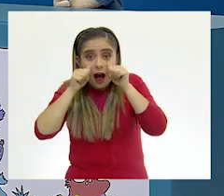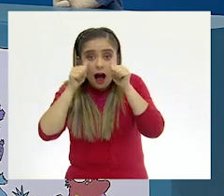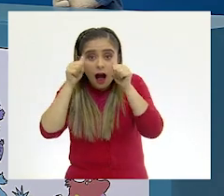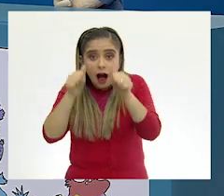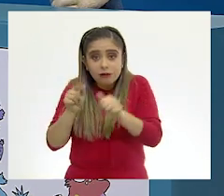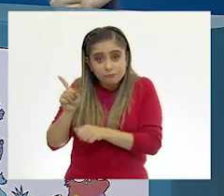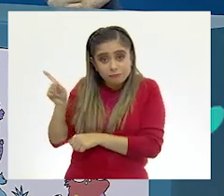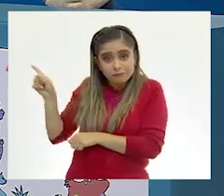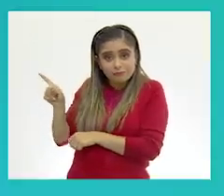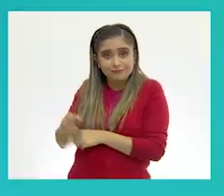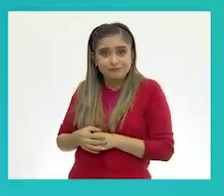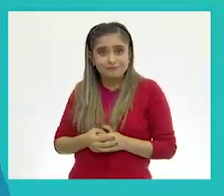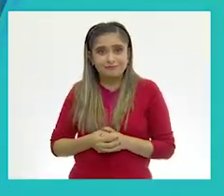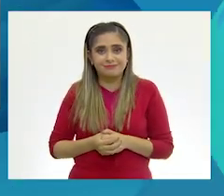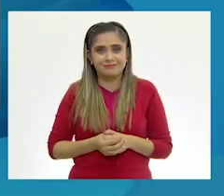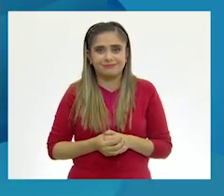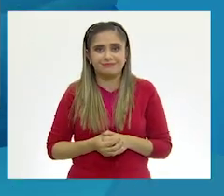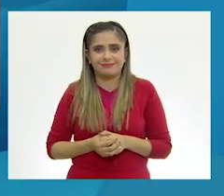mucha atención.